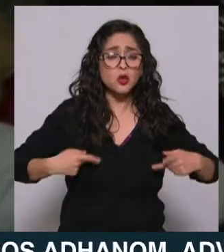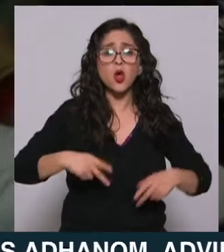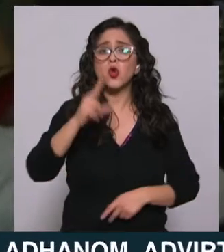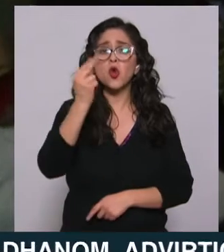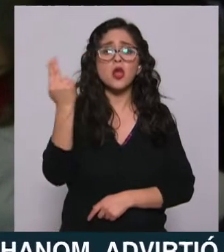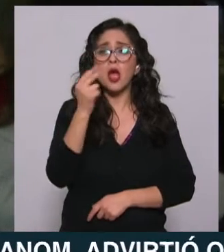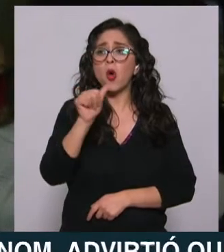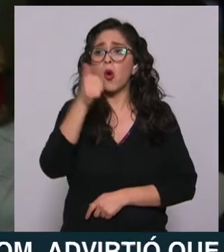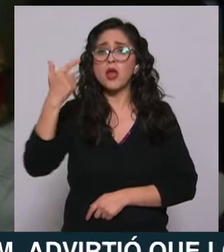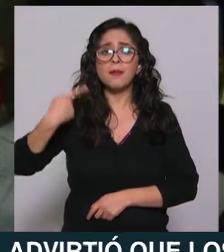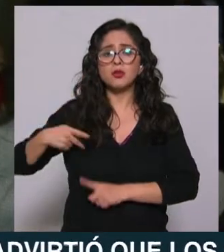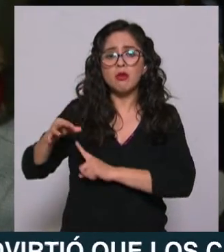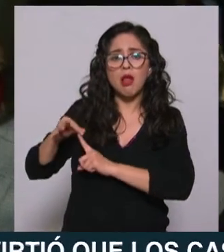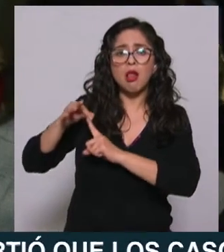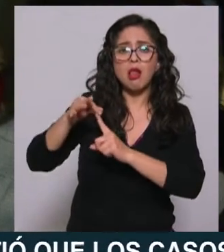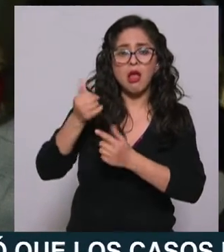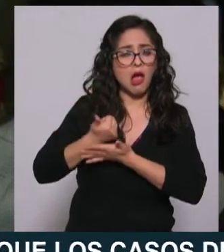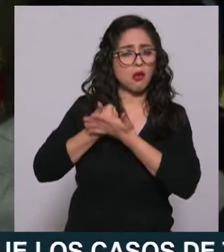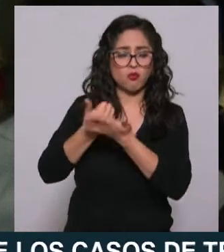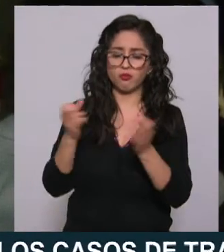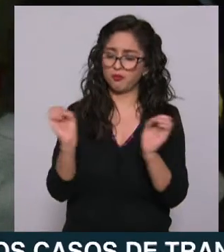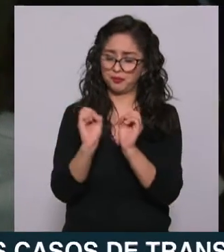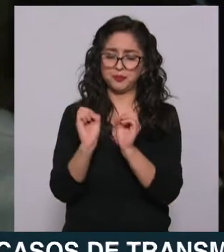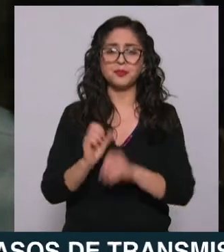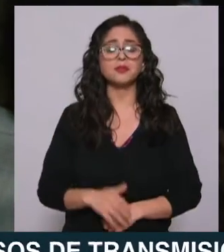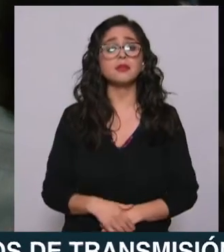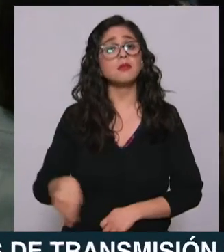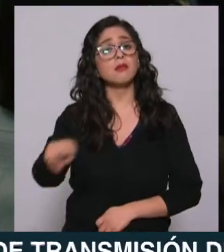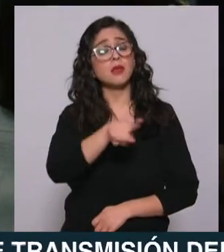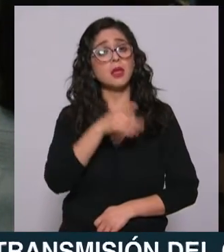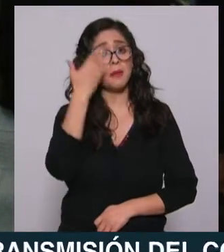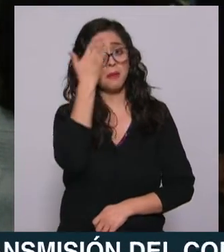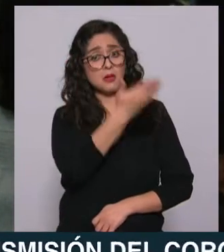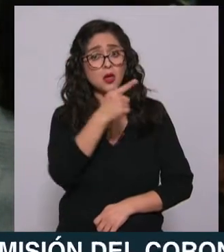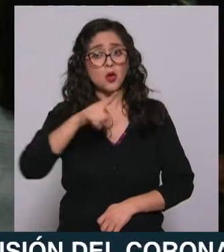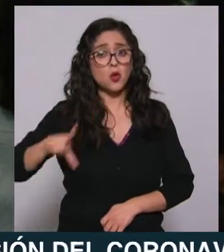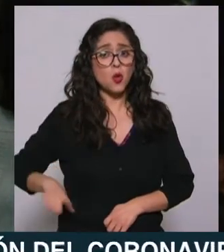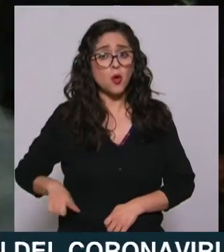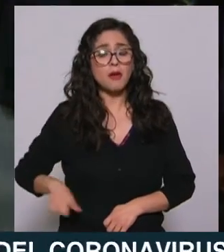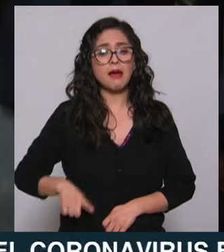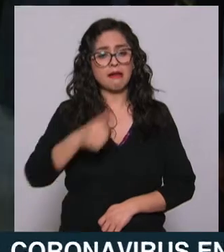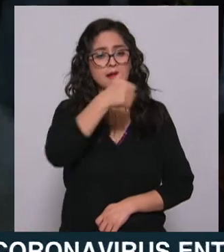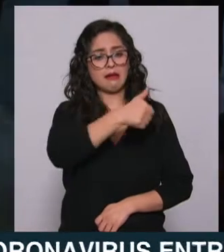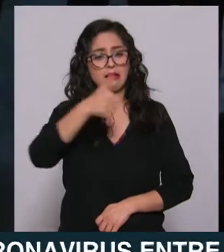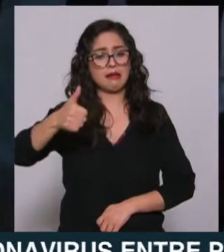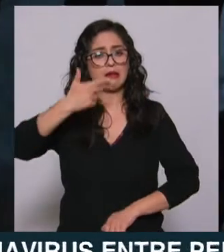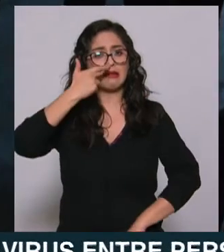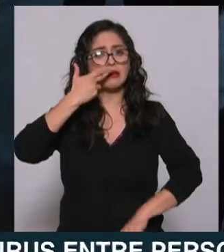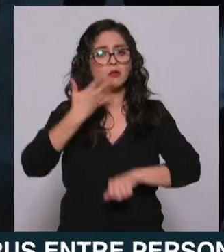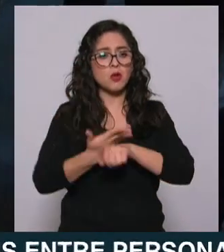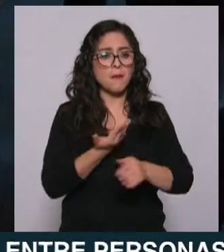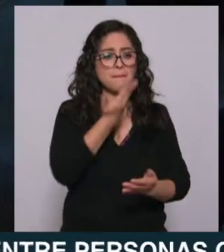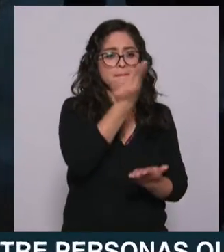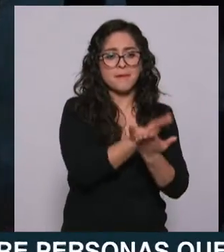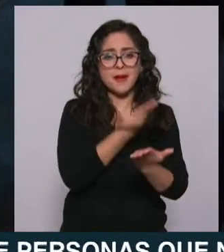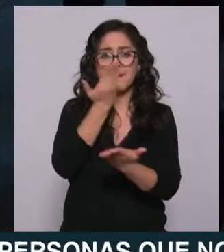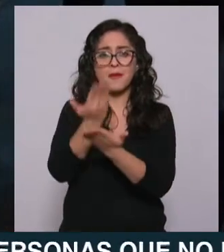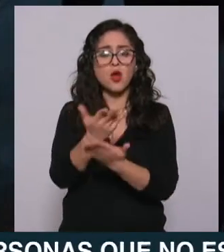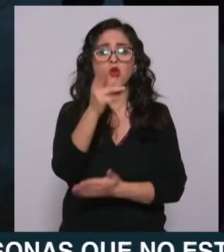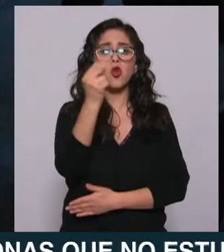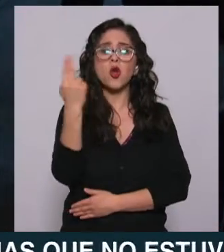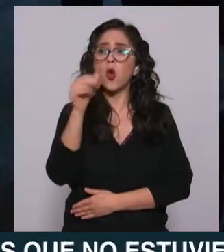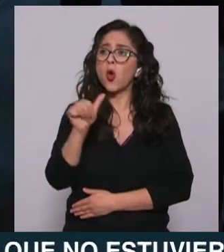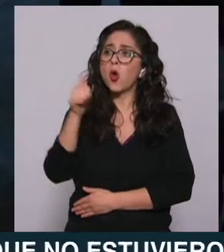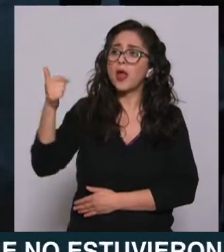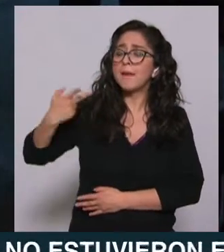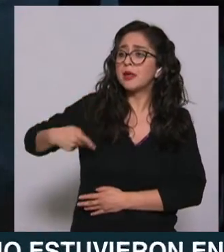Por su parte, locatarios afectados pidieron al gobierno que realice los trámites de manera personal y sin intermediarios. Además,